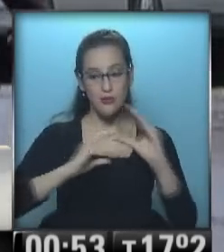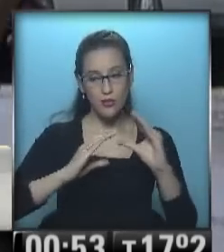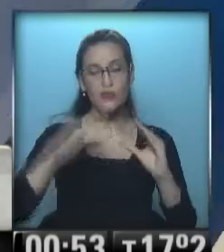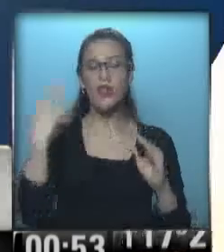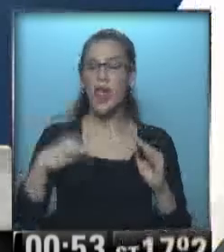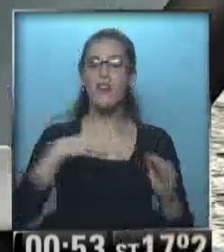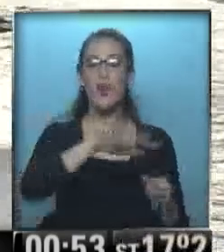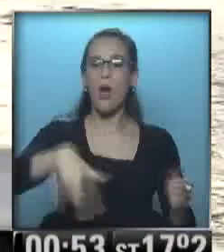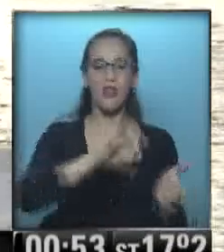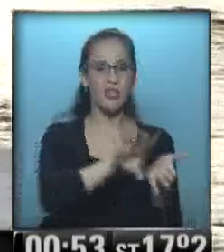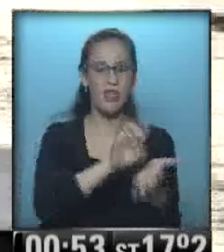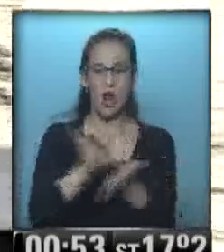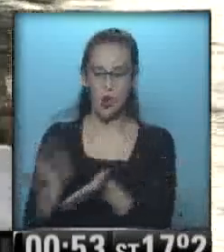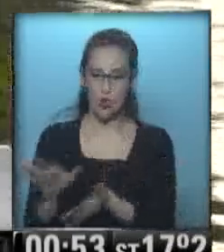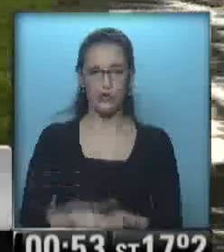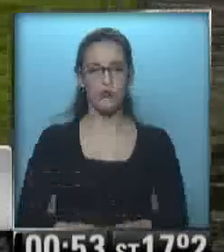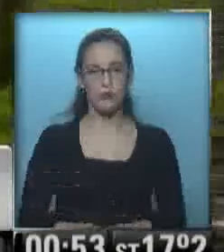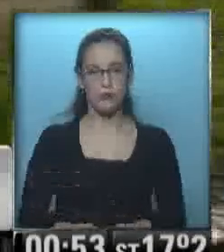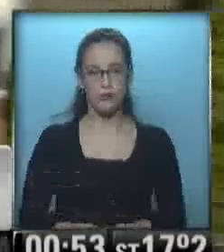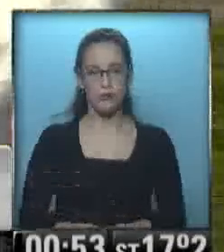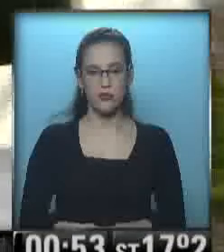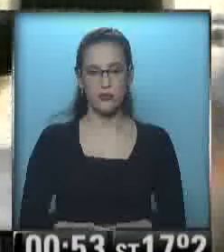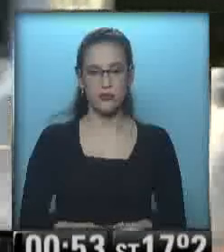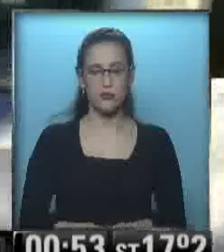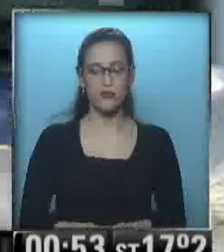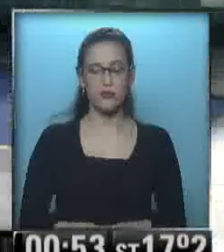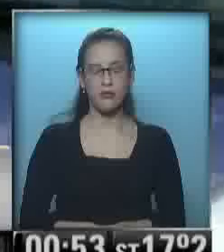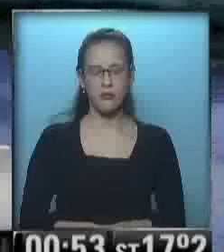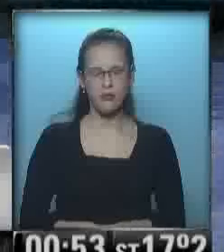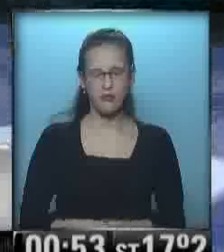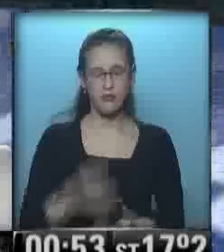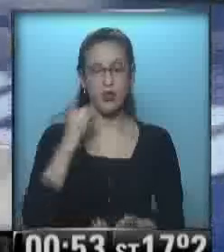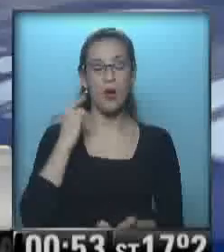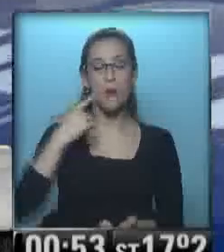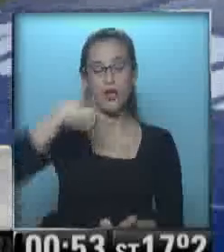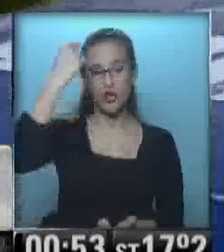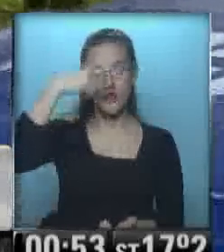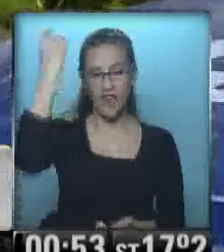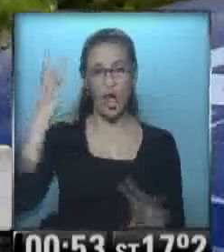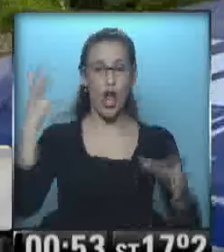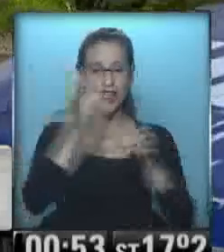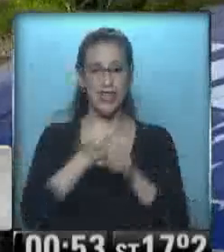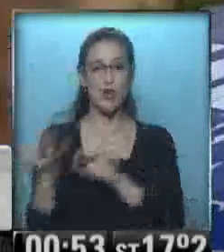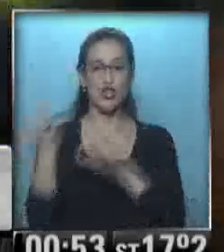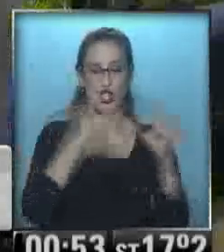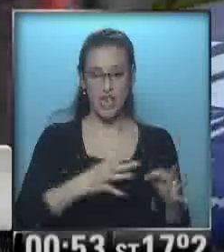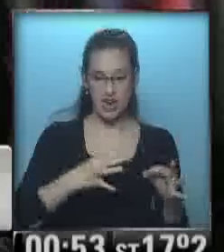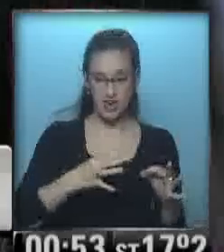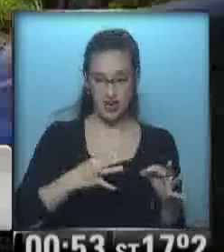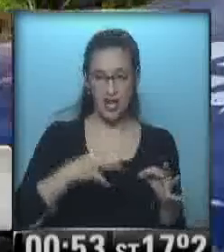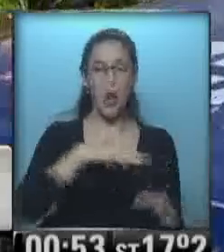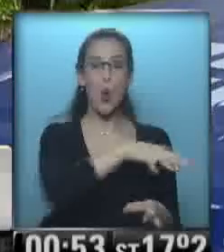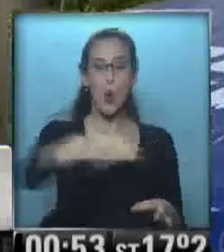el lugar. Un chofer de colectivos que llegaba a una de las terminales de la línea 514